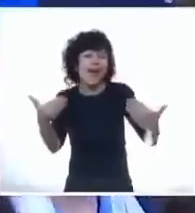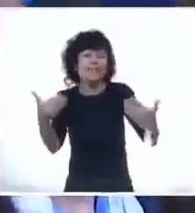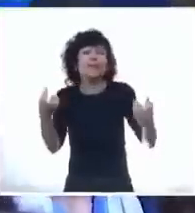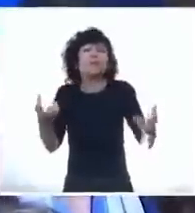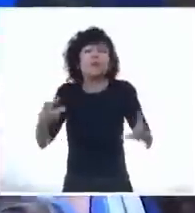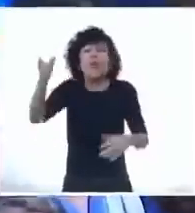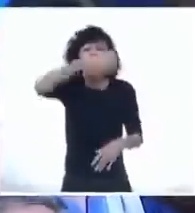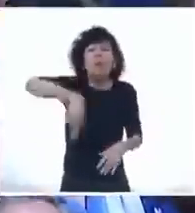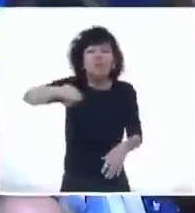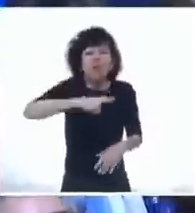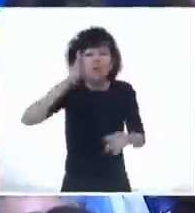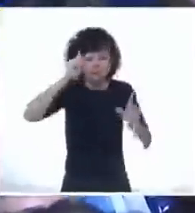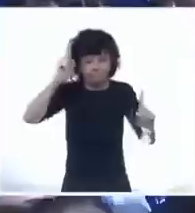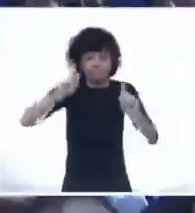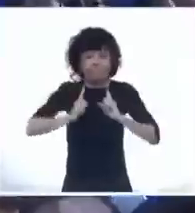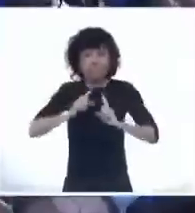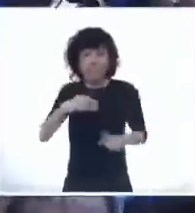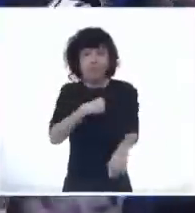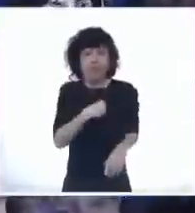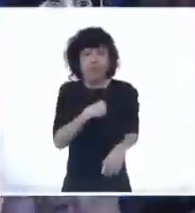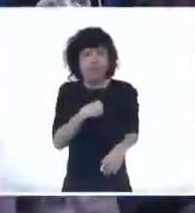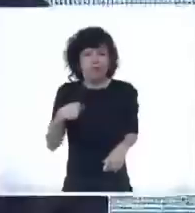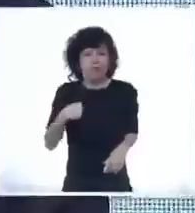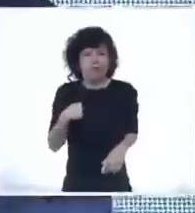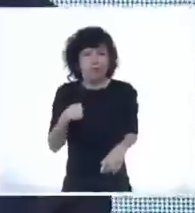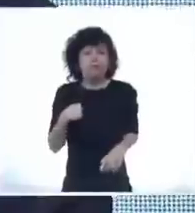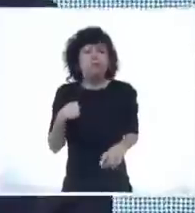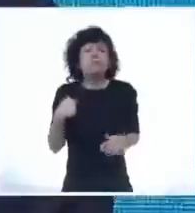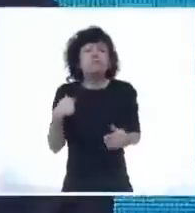nosotros, pero también decirles: